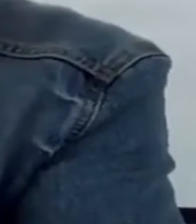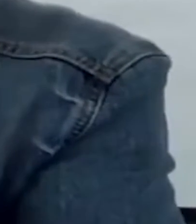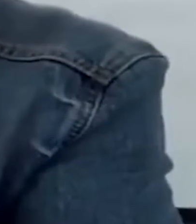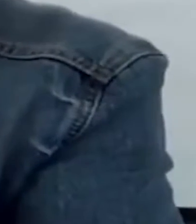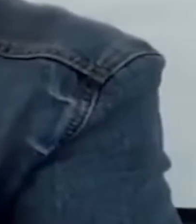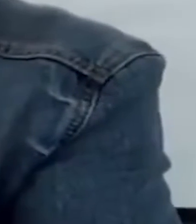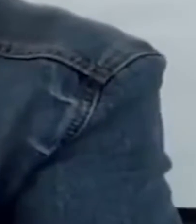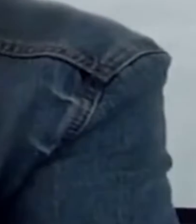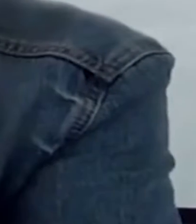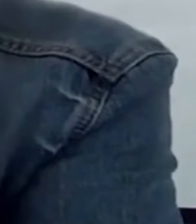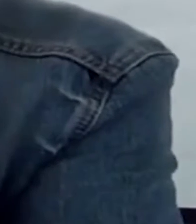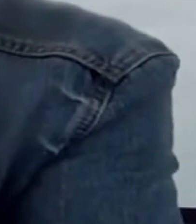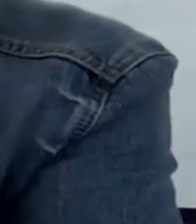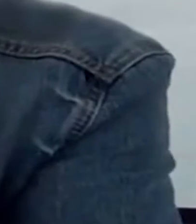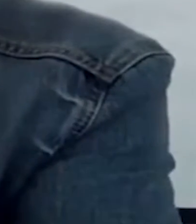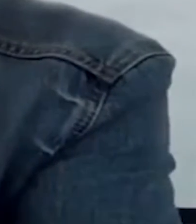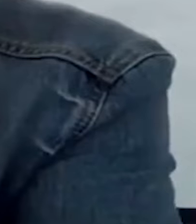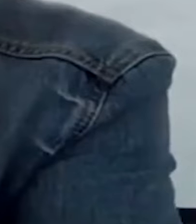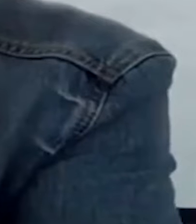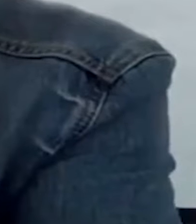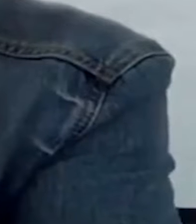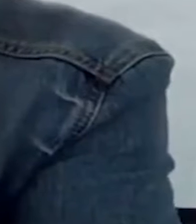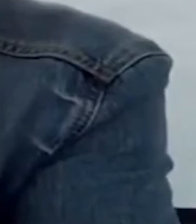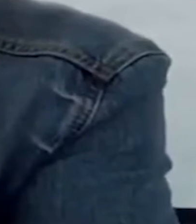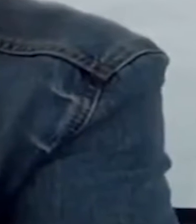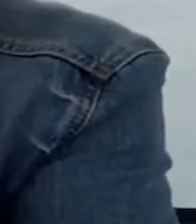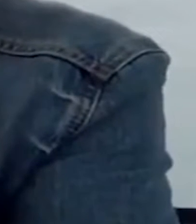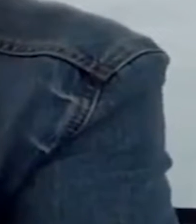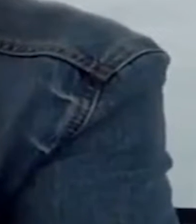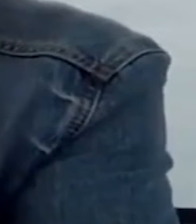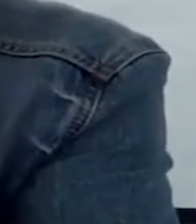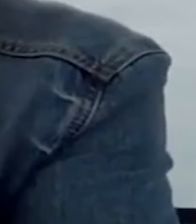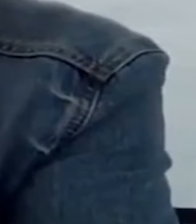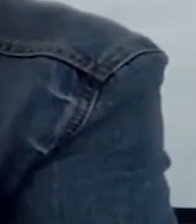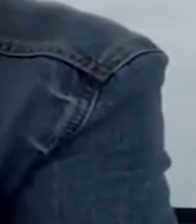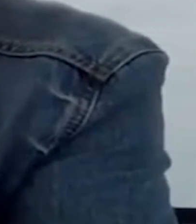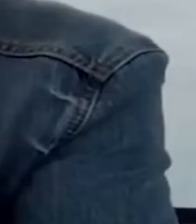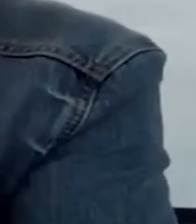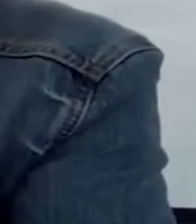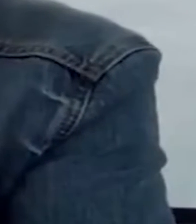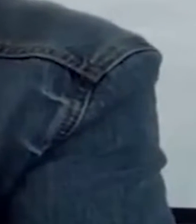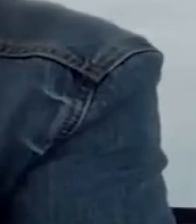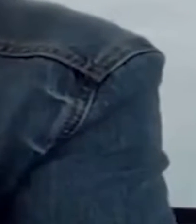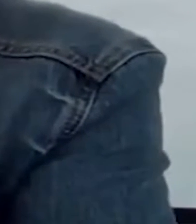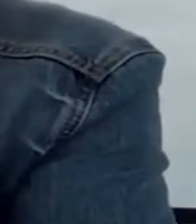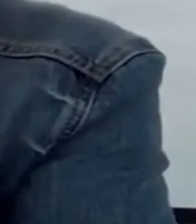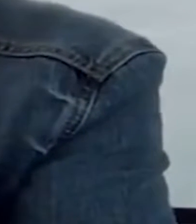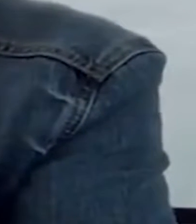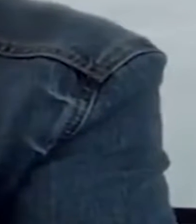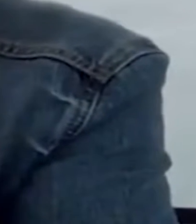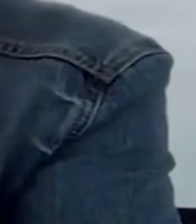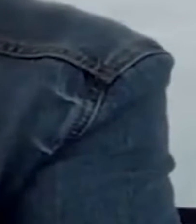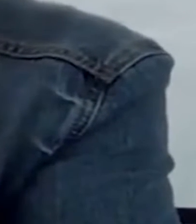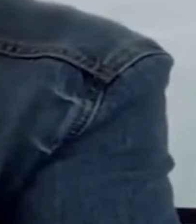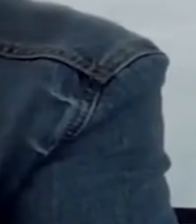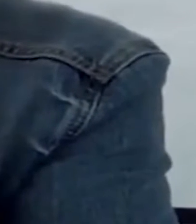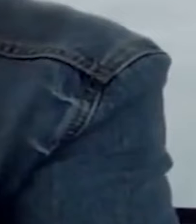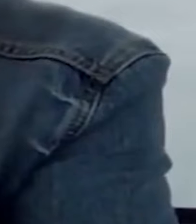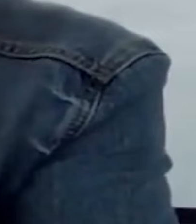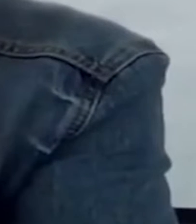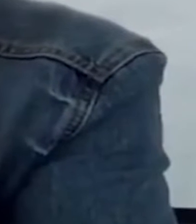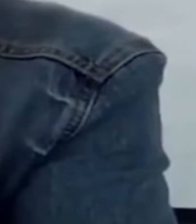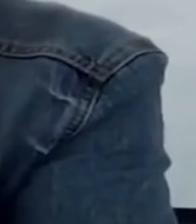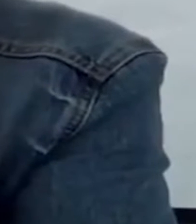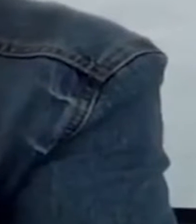un nombre, se llama dictadura. Poder justificar una dictadura militar, poder justificar que los militares se apropien, digamos, de